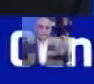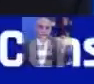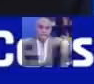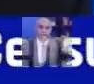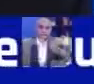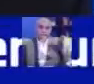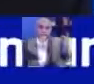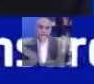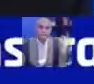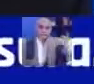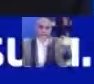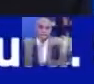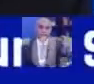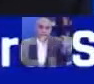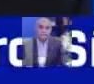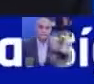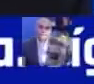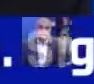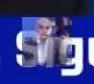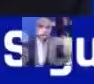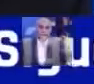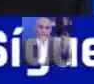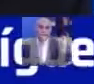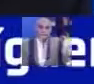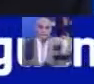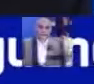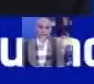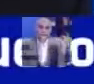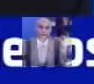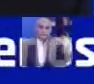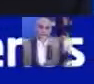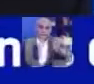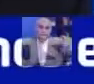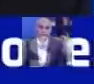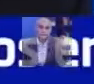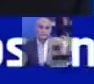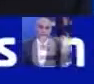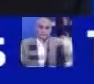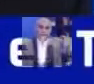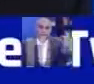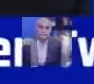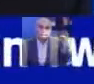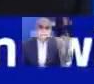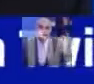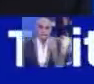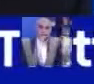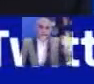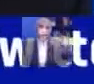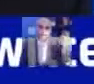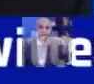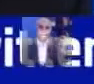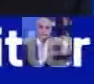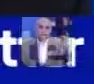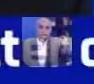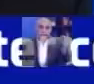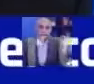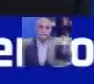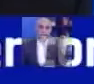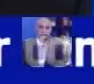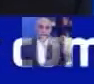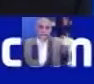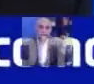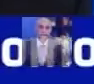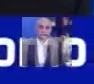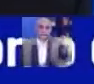de España, López Gil fue designado diputado del Parlamento Europeo por España por el Partido